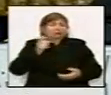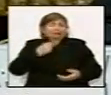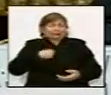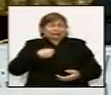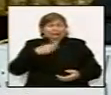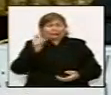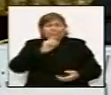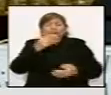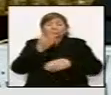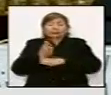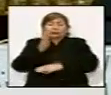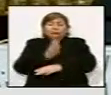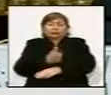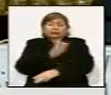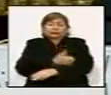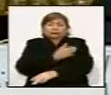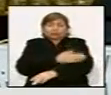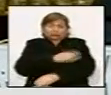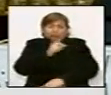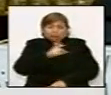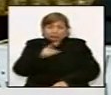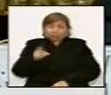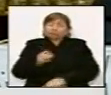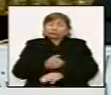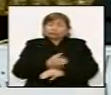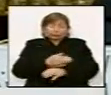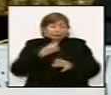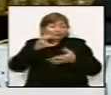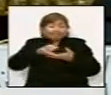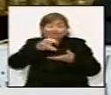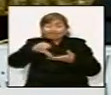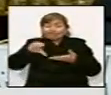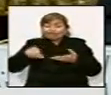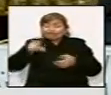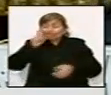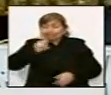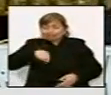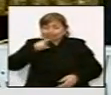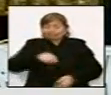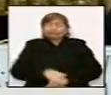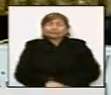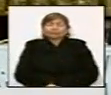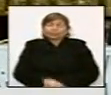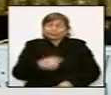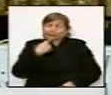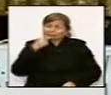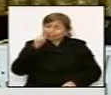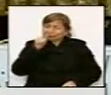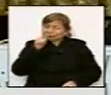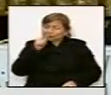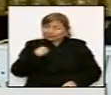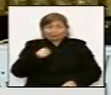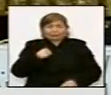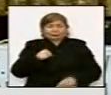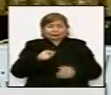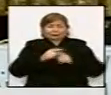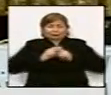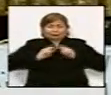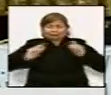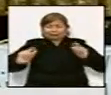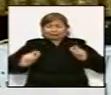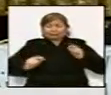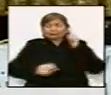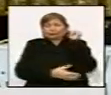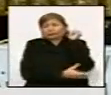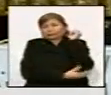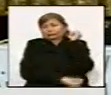seguir avanzando. Es ustedes donde está la población más necesitada. Es ahí donde está la extrema